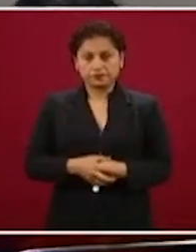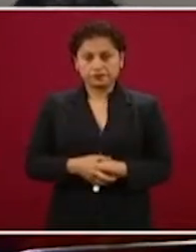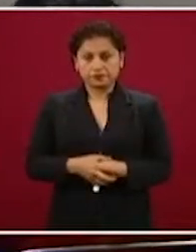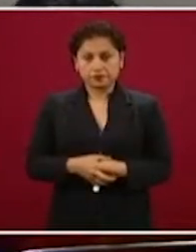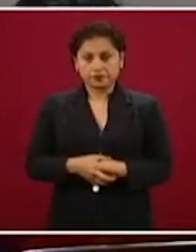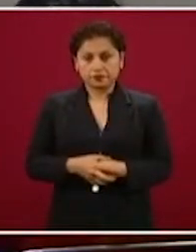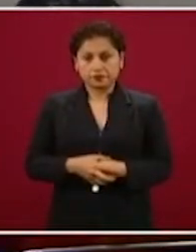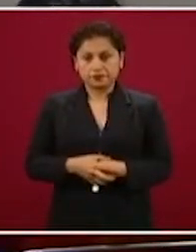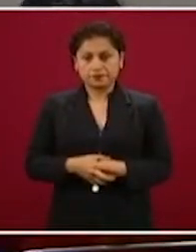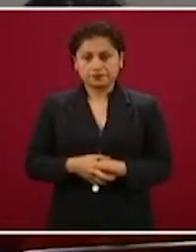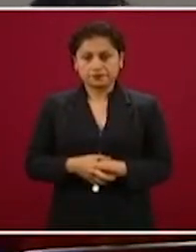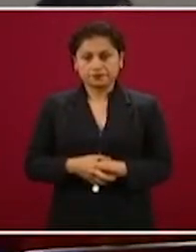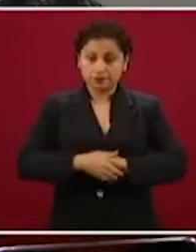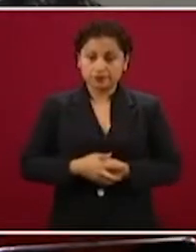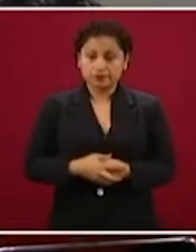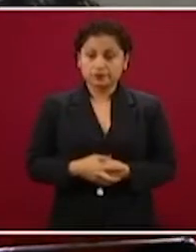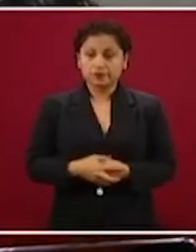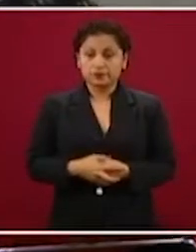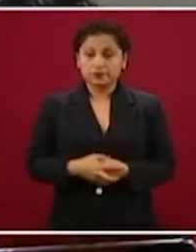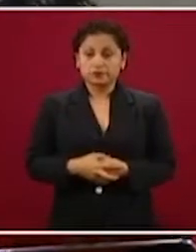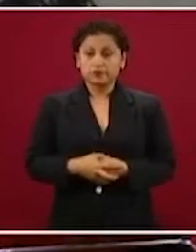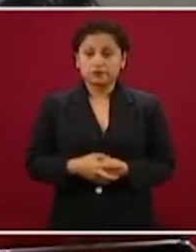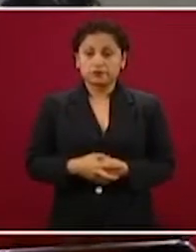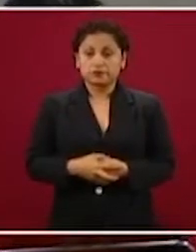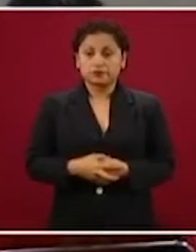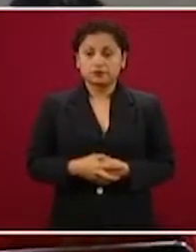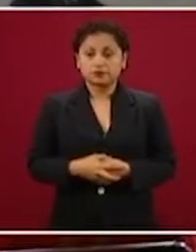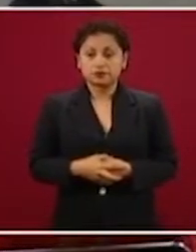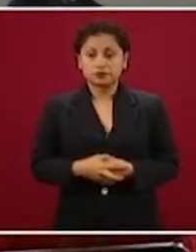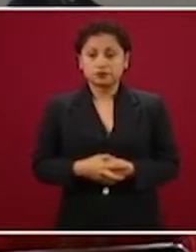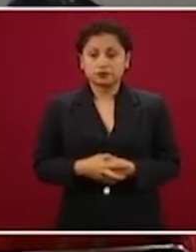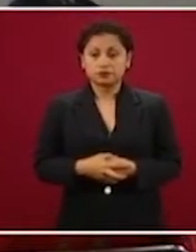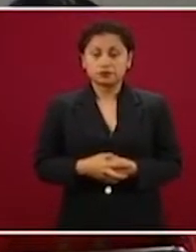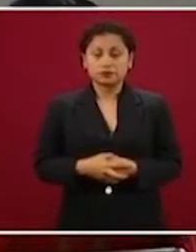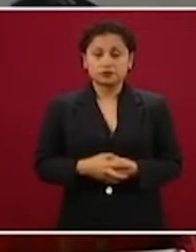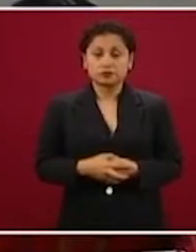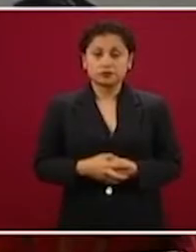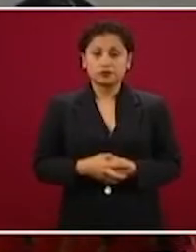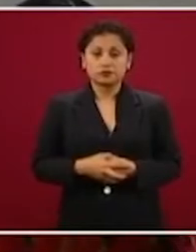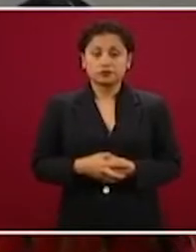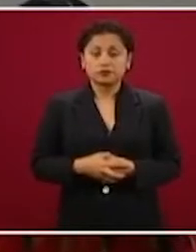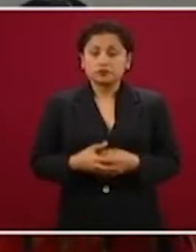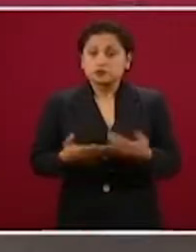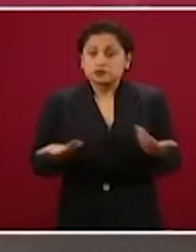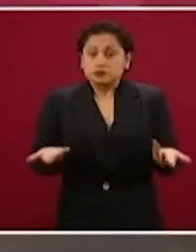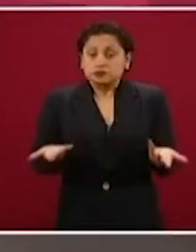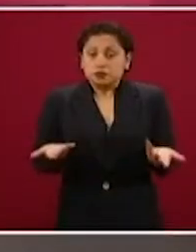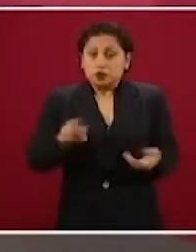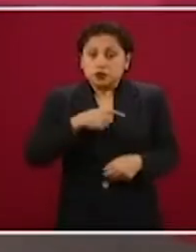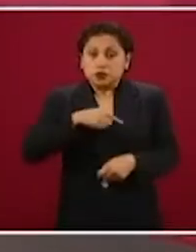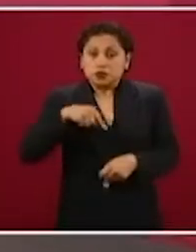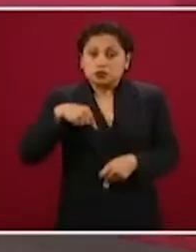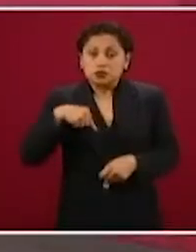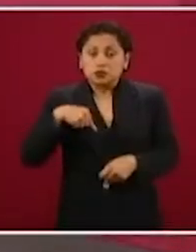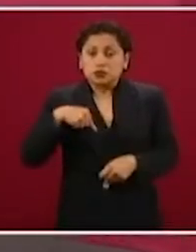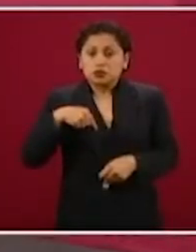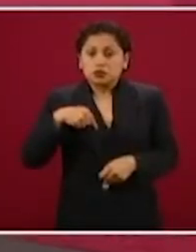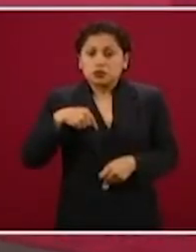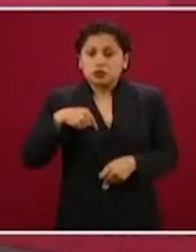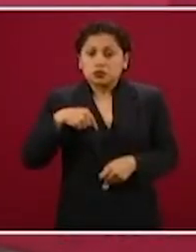vienen en este crucero. Se van a cumplir nada más con las normas,